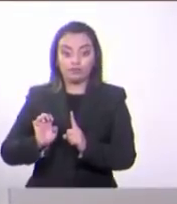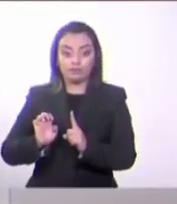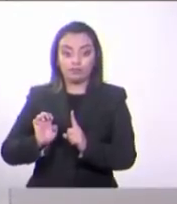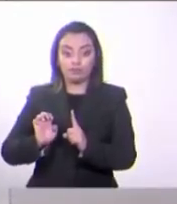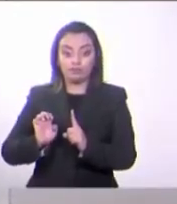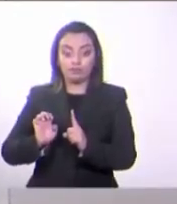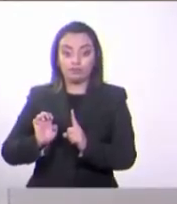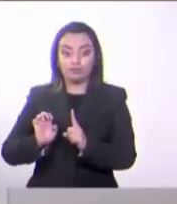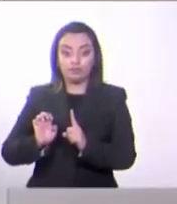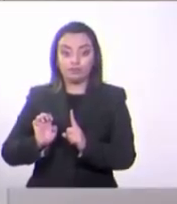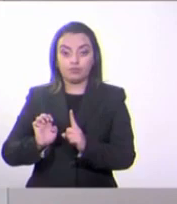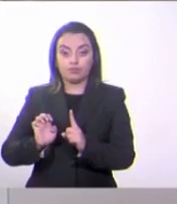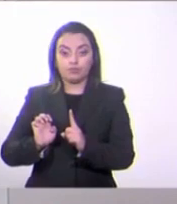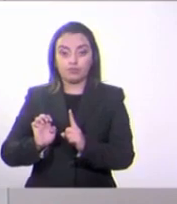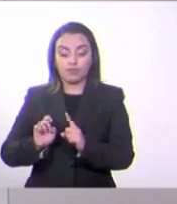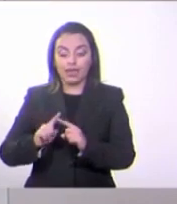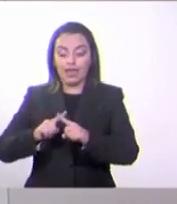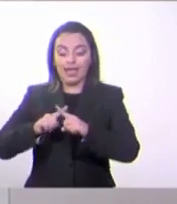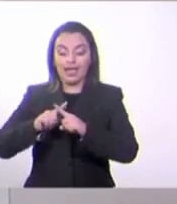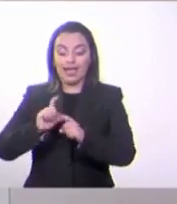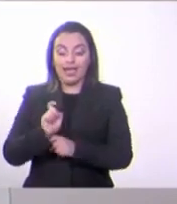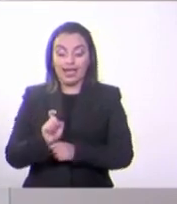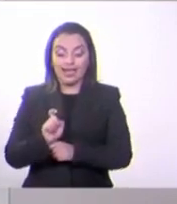este segmento